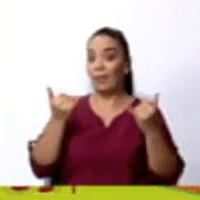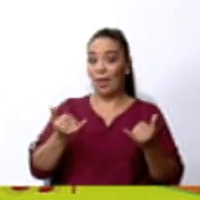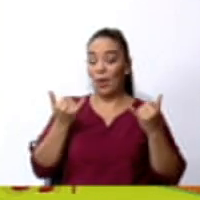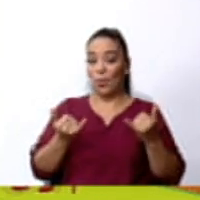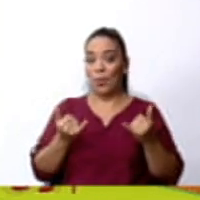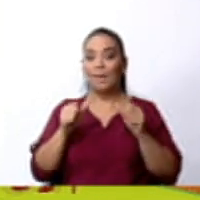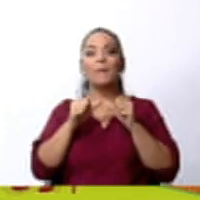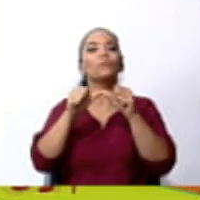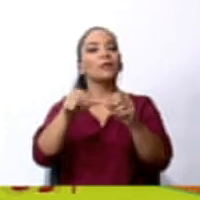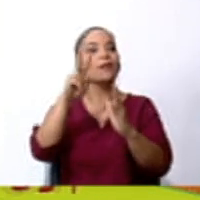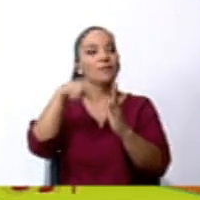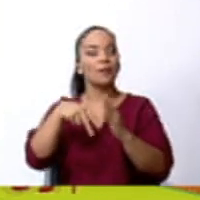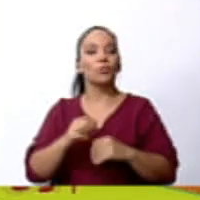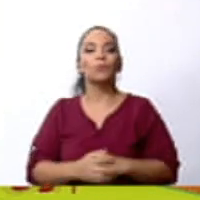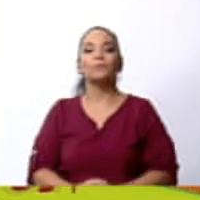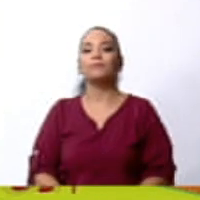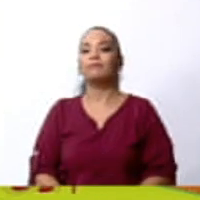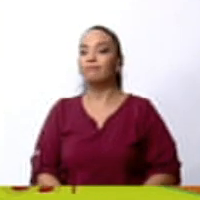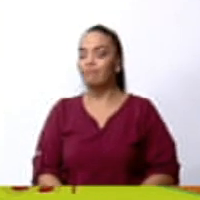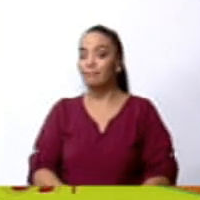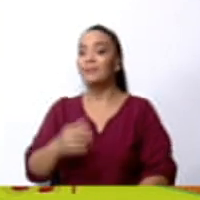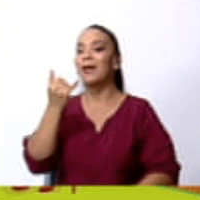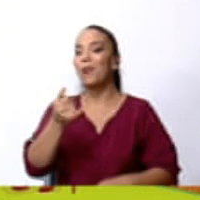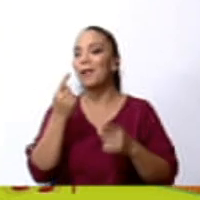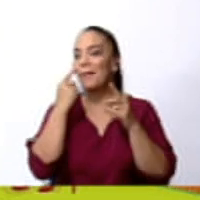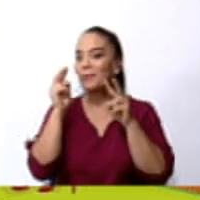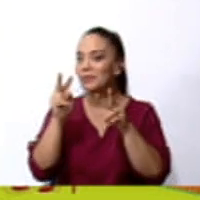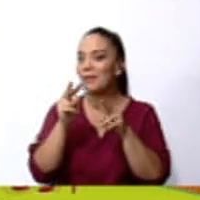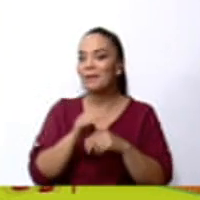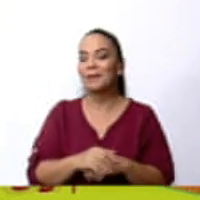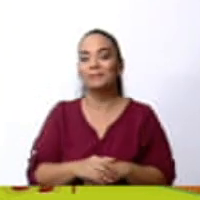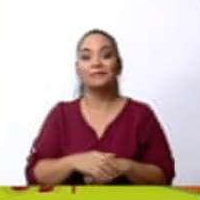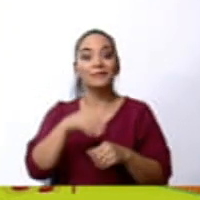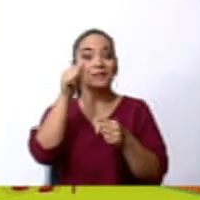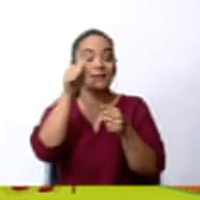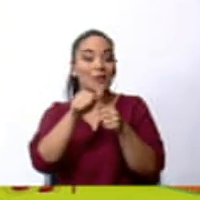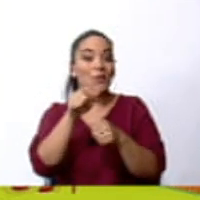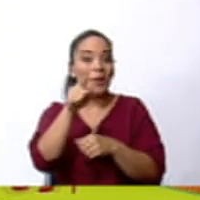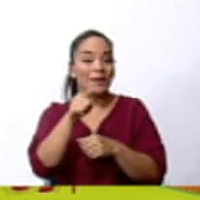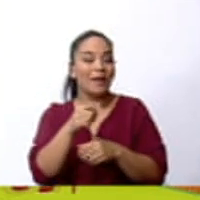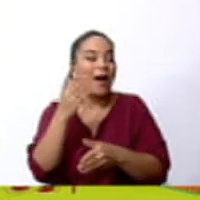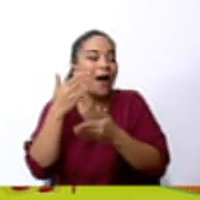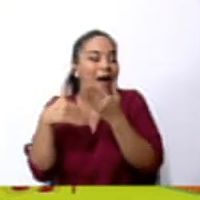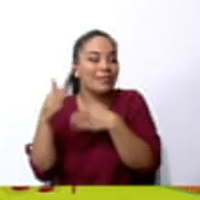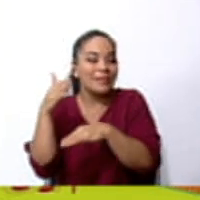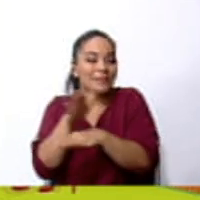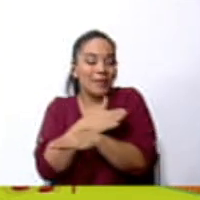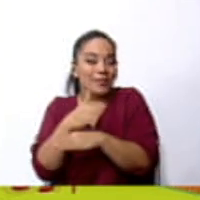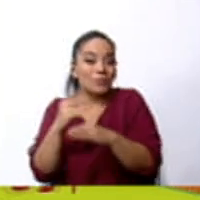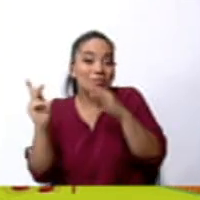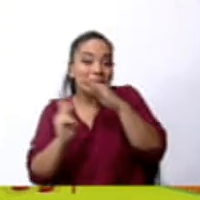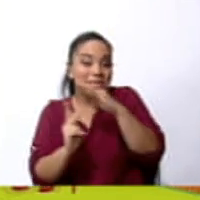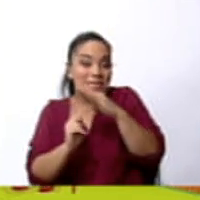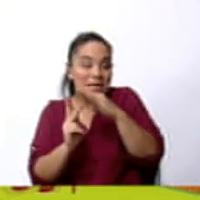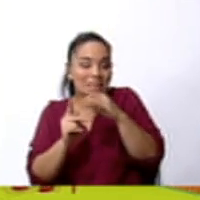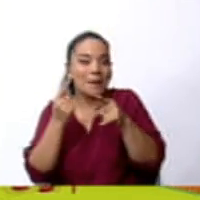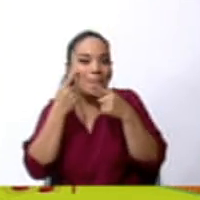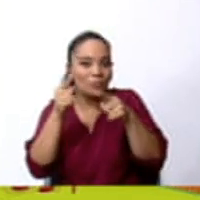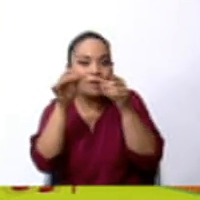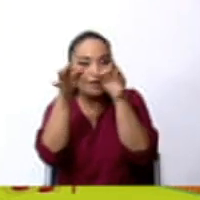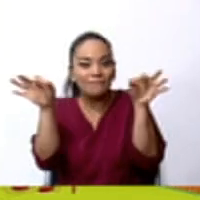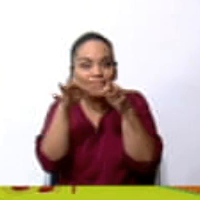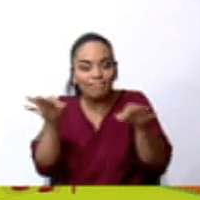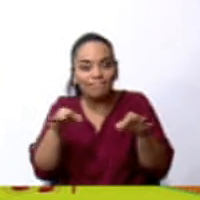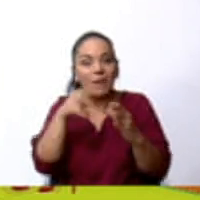a seguir leyendo. Les tengo esta rima. ¿Recuerdan? La cantábamos también en el kinder. Así que vamos